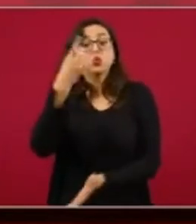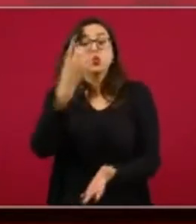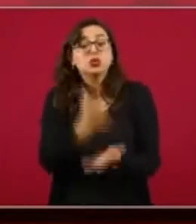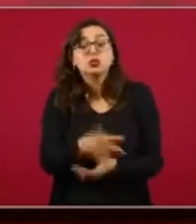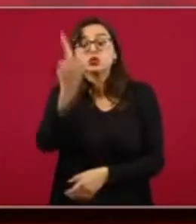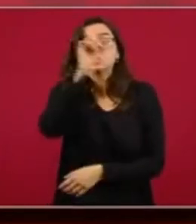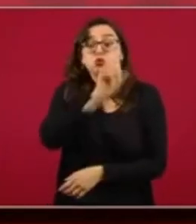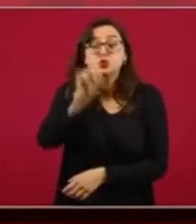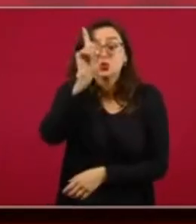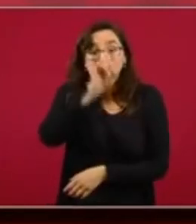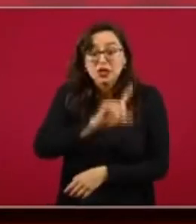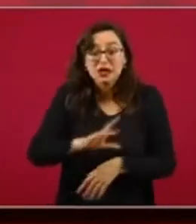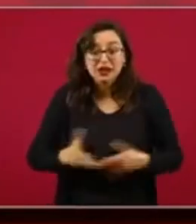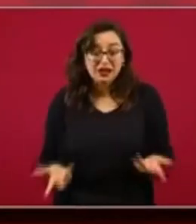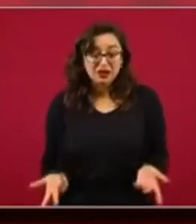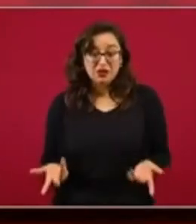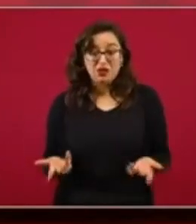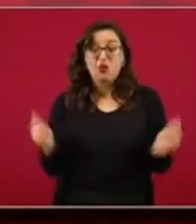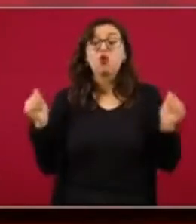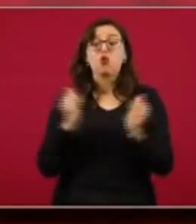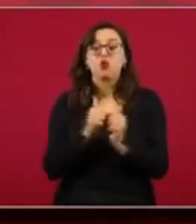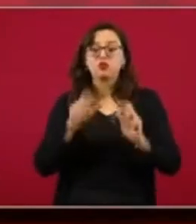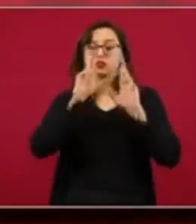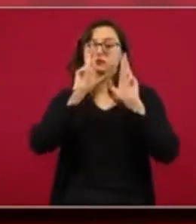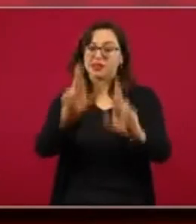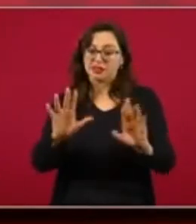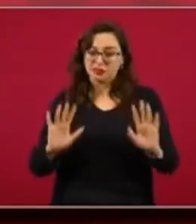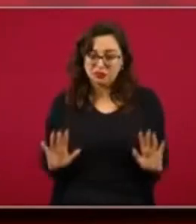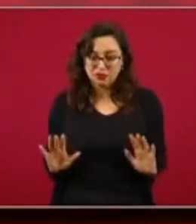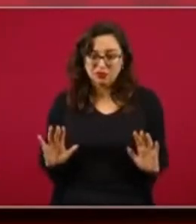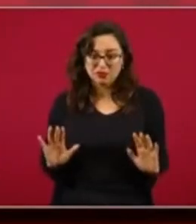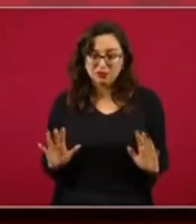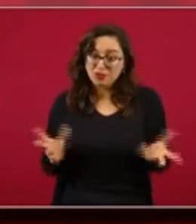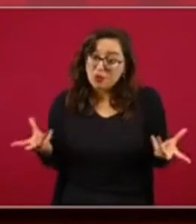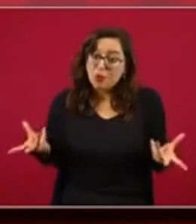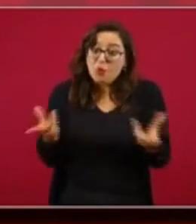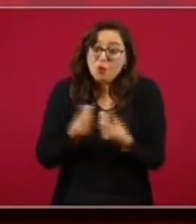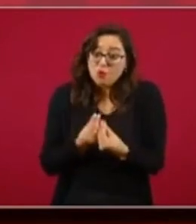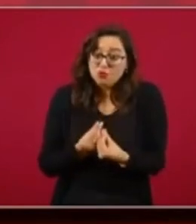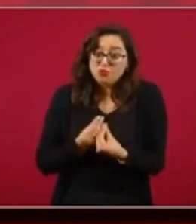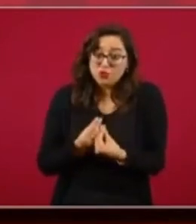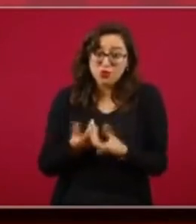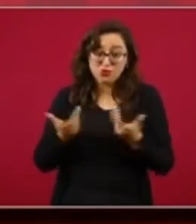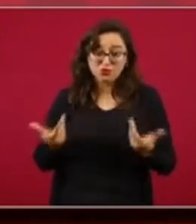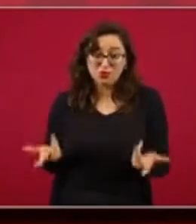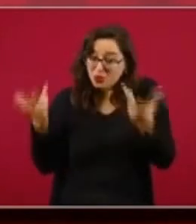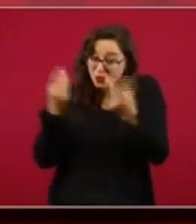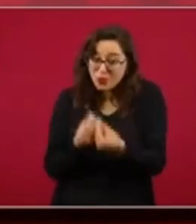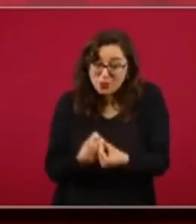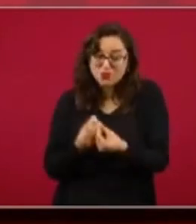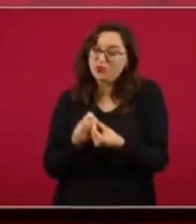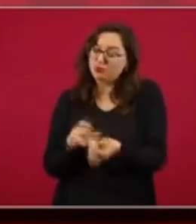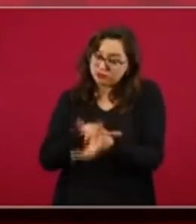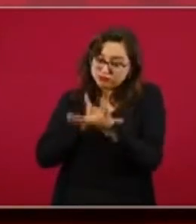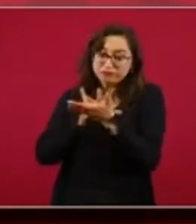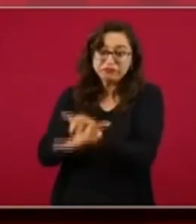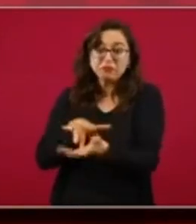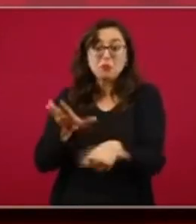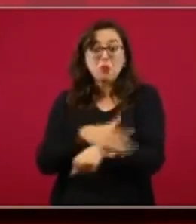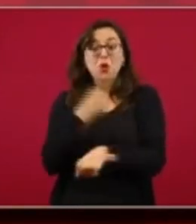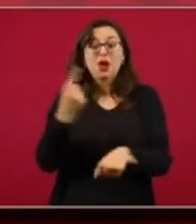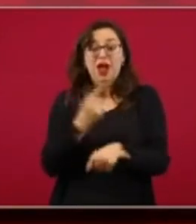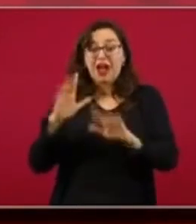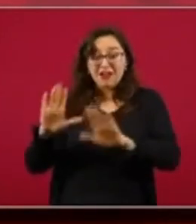muy respetuosamente que sumemos esfuerzos. No es la primera vez que lo decimos, sumemos esfuerzos, porque el